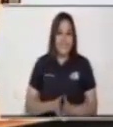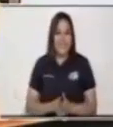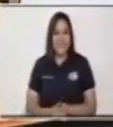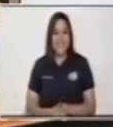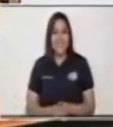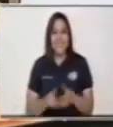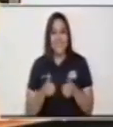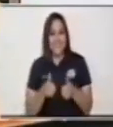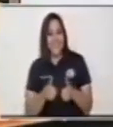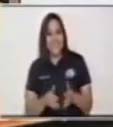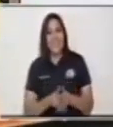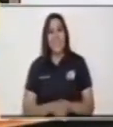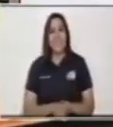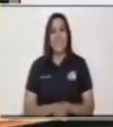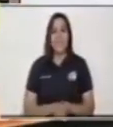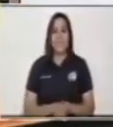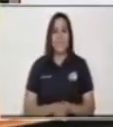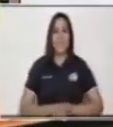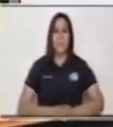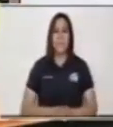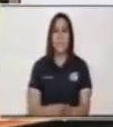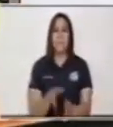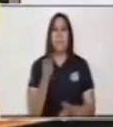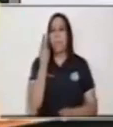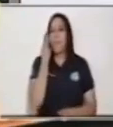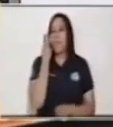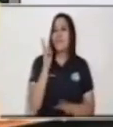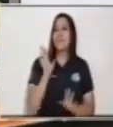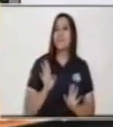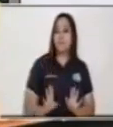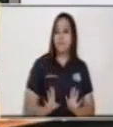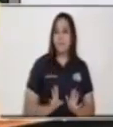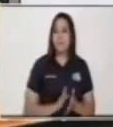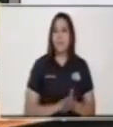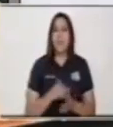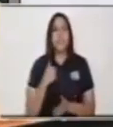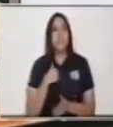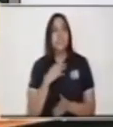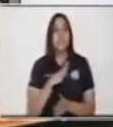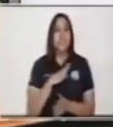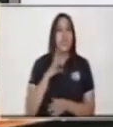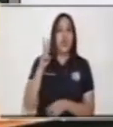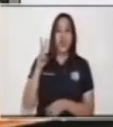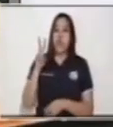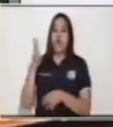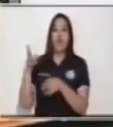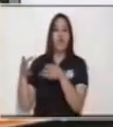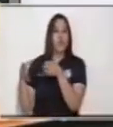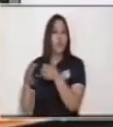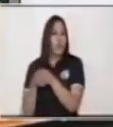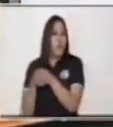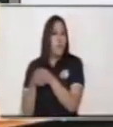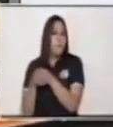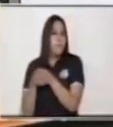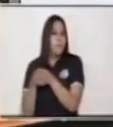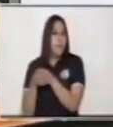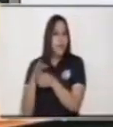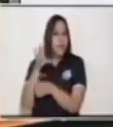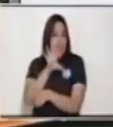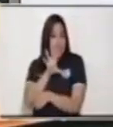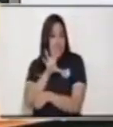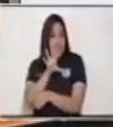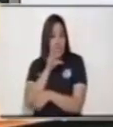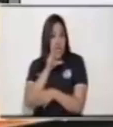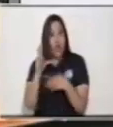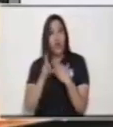Muy bien. A ver, voy a ver cómo te va en esto. Si yo tengo 2 grupos de